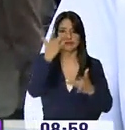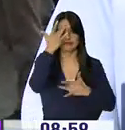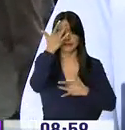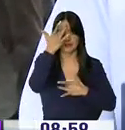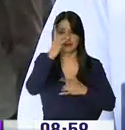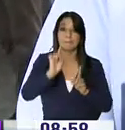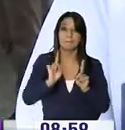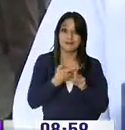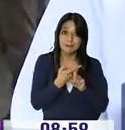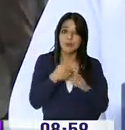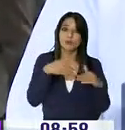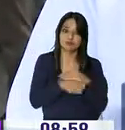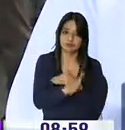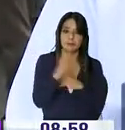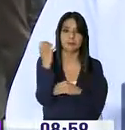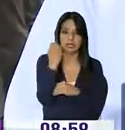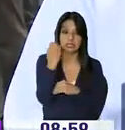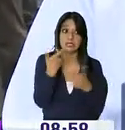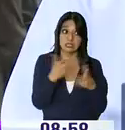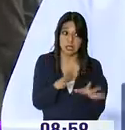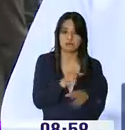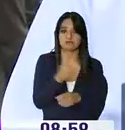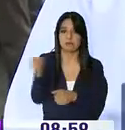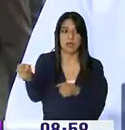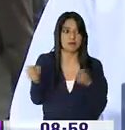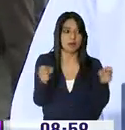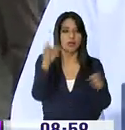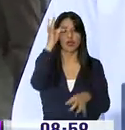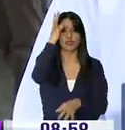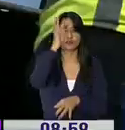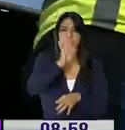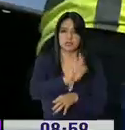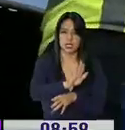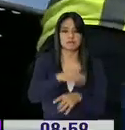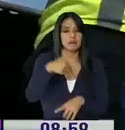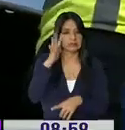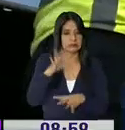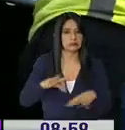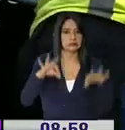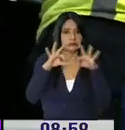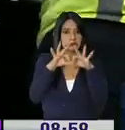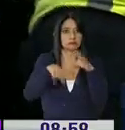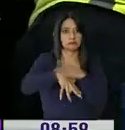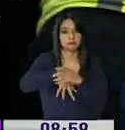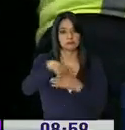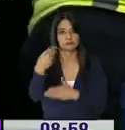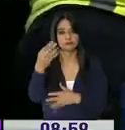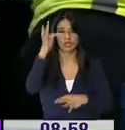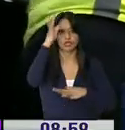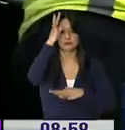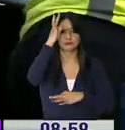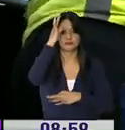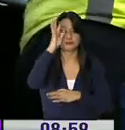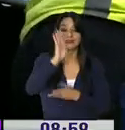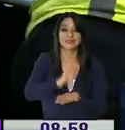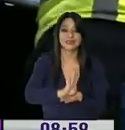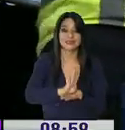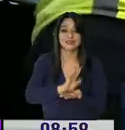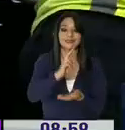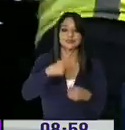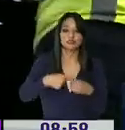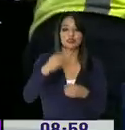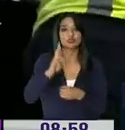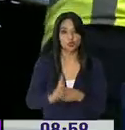primera fase. Y de ahí nosotros referimos a los hospitales centinelas. En las afueras de los hospitales IES Quito Sur y Carlos Andrade